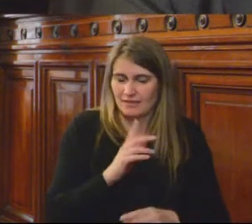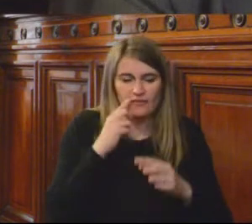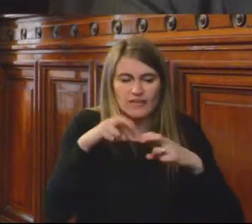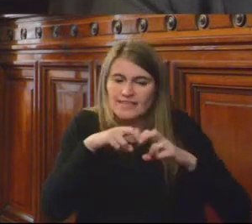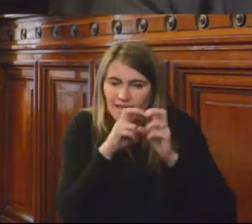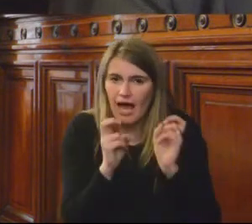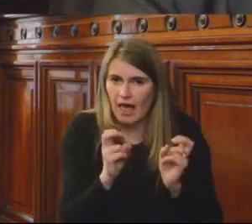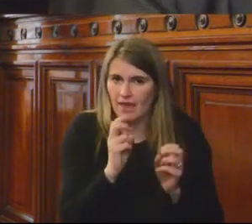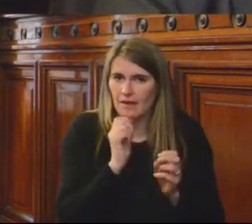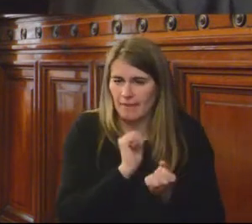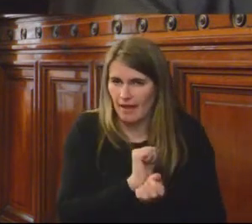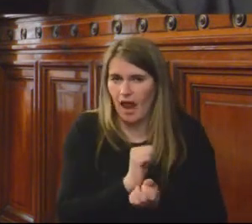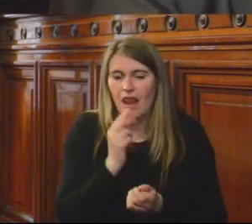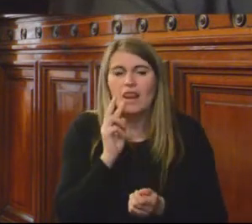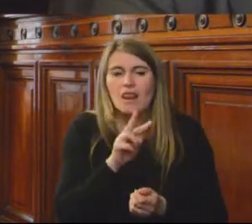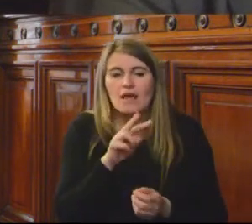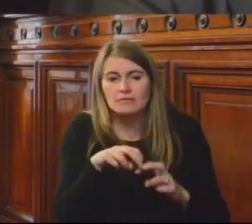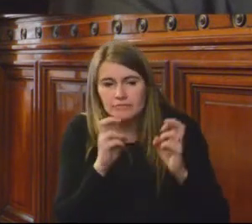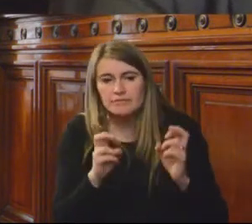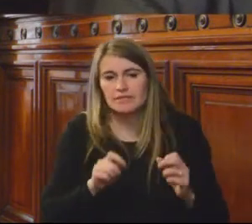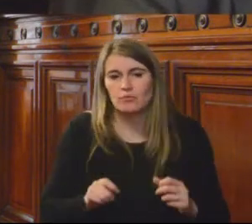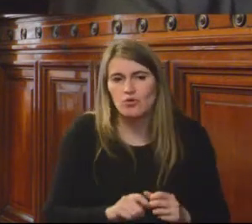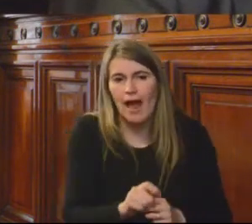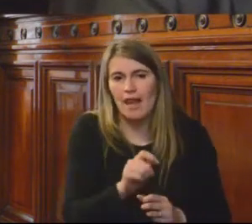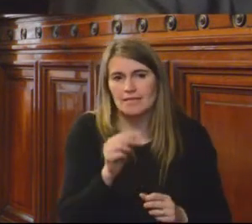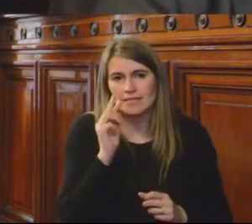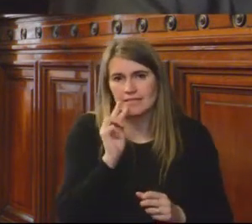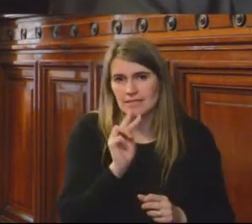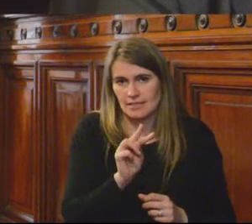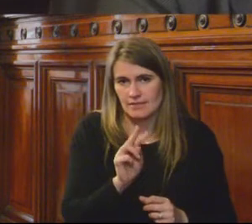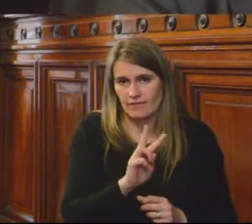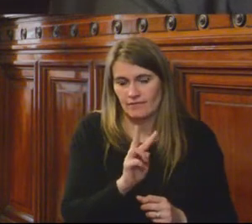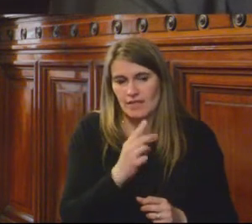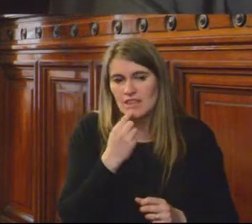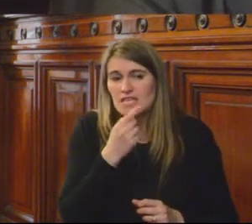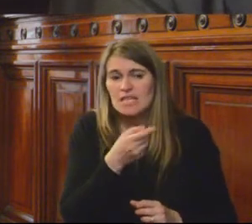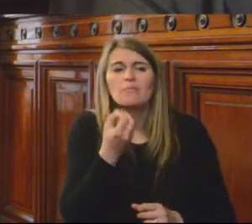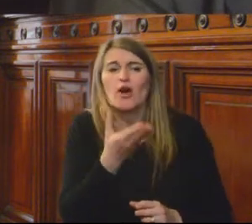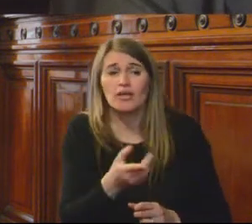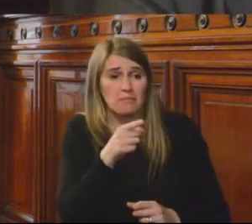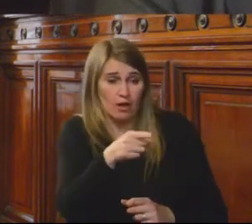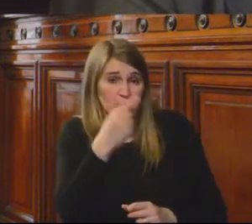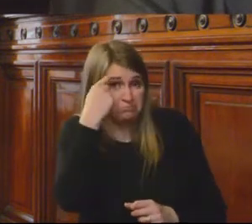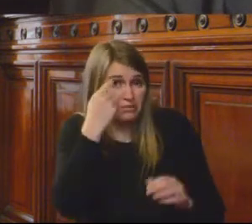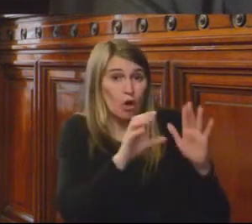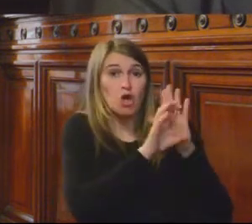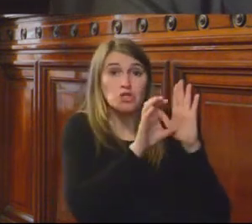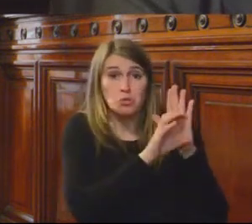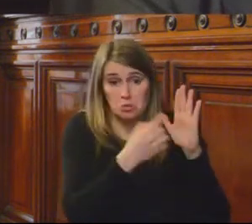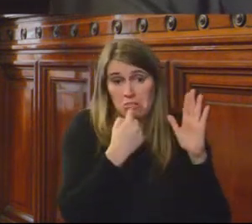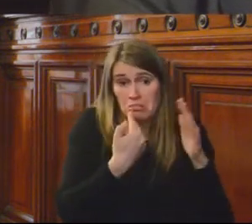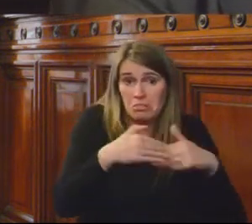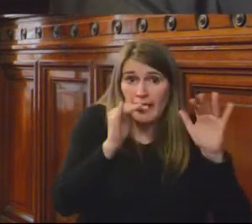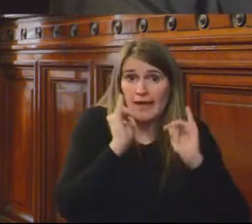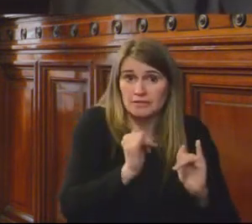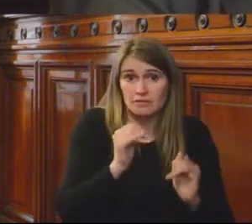investigadas penalmente en los tribunales venezolanos por simplemente hacer lo que la Constitución les permite hacer, al día